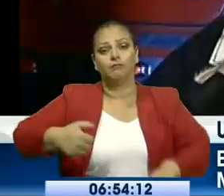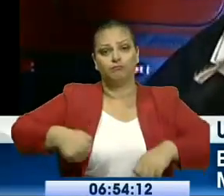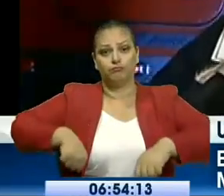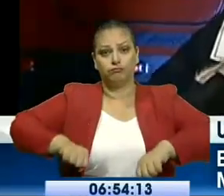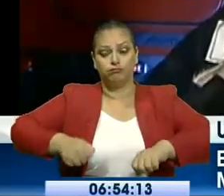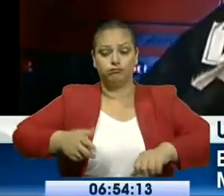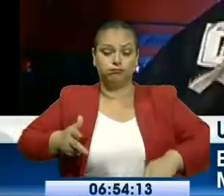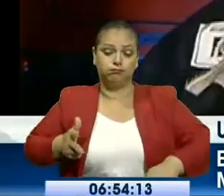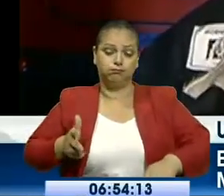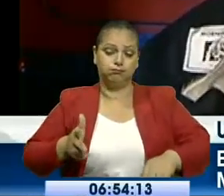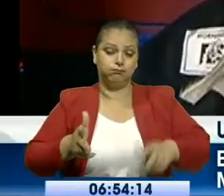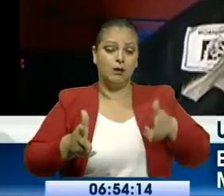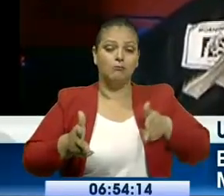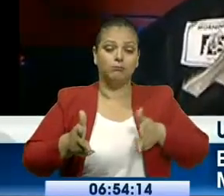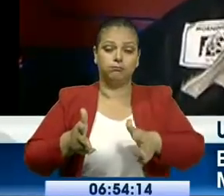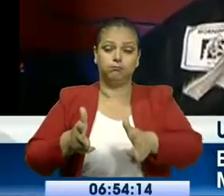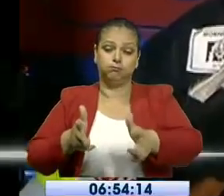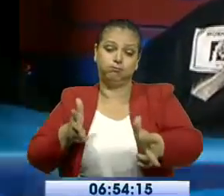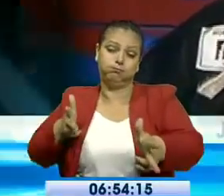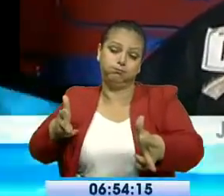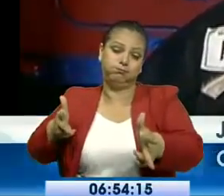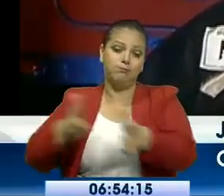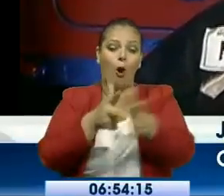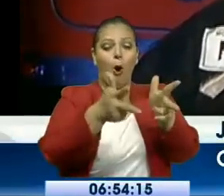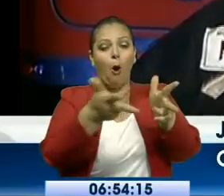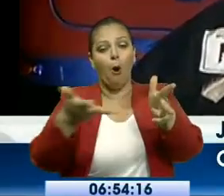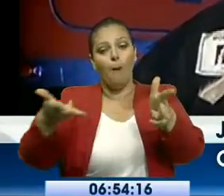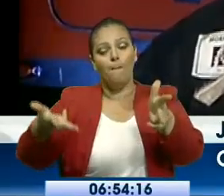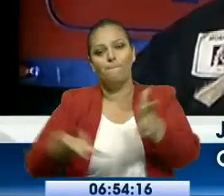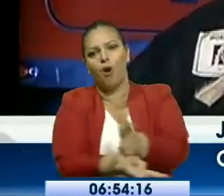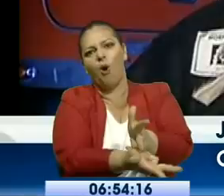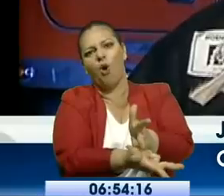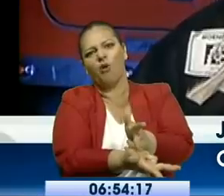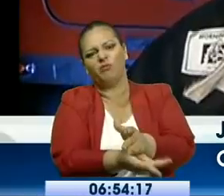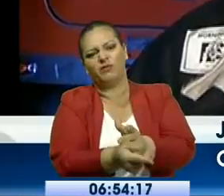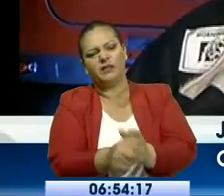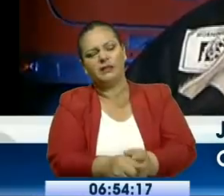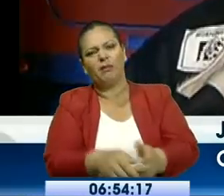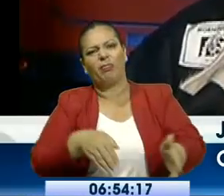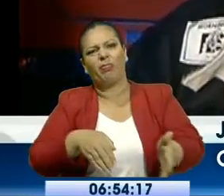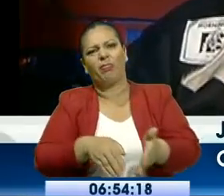el vehículo que ustedes ven en la parte posterior. Y eso pues